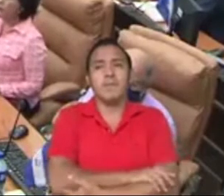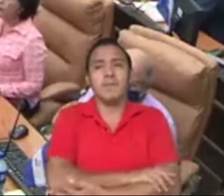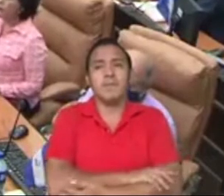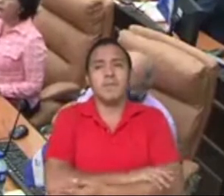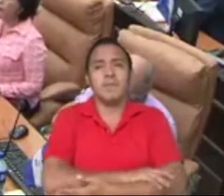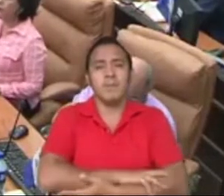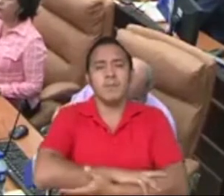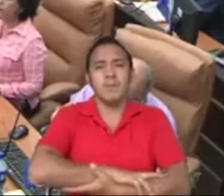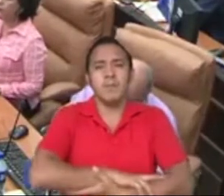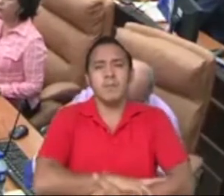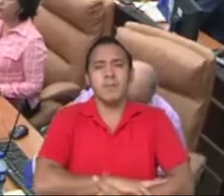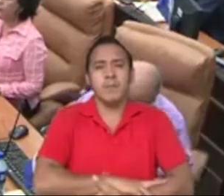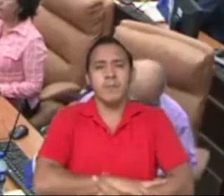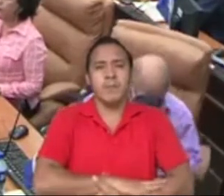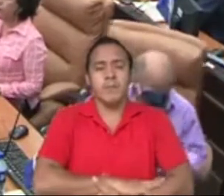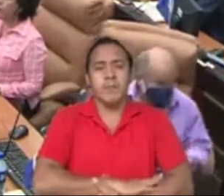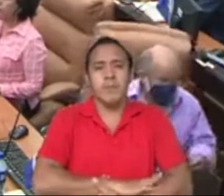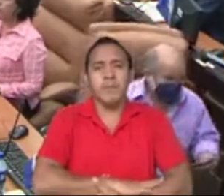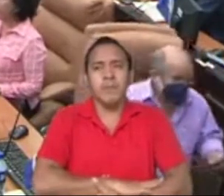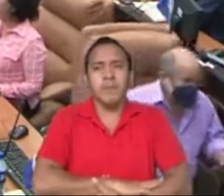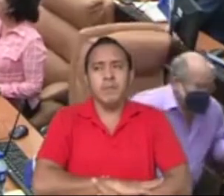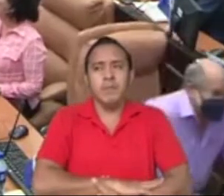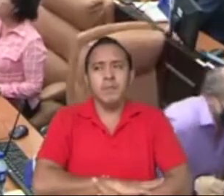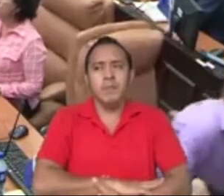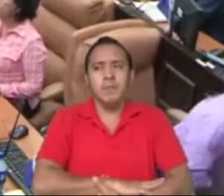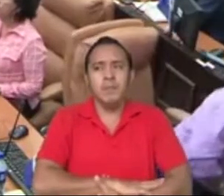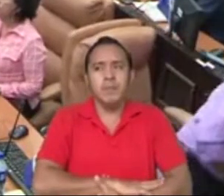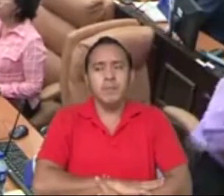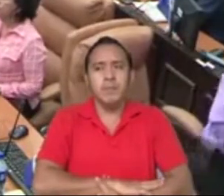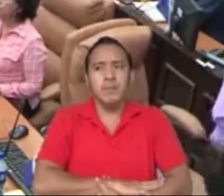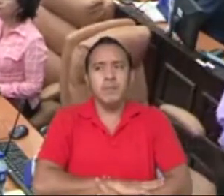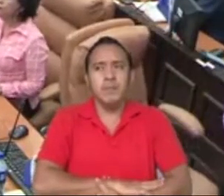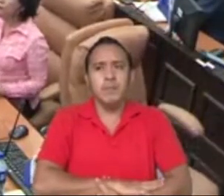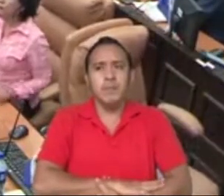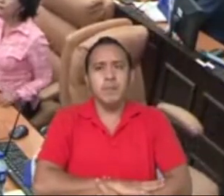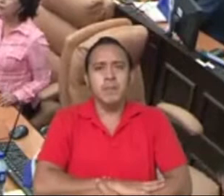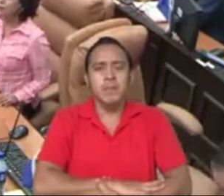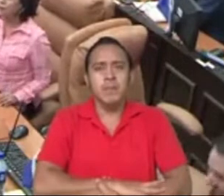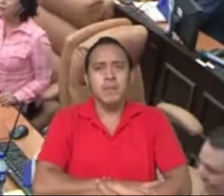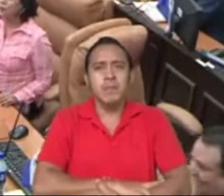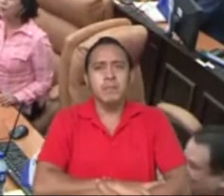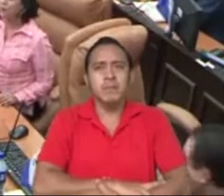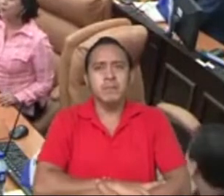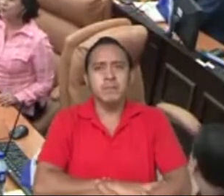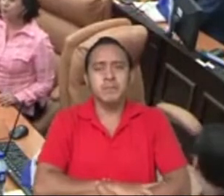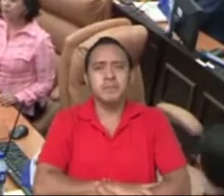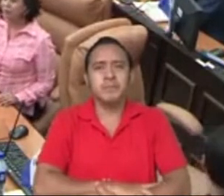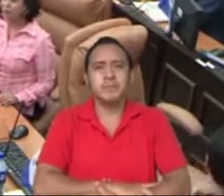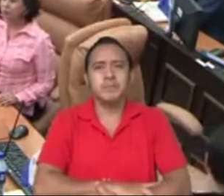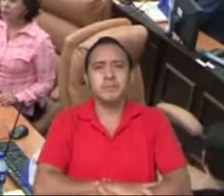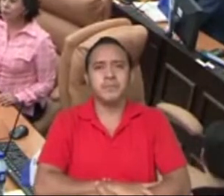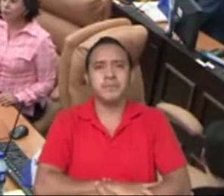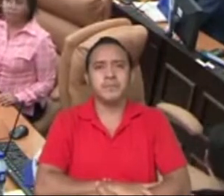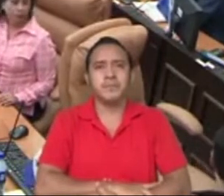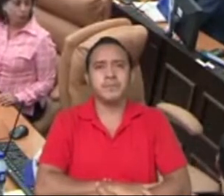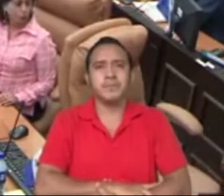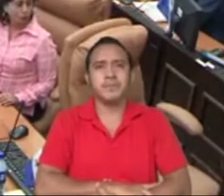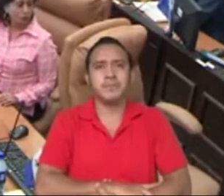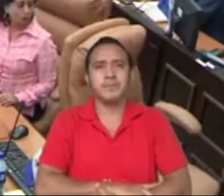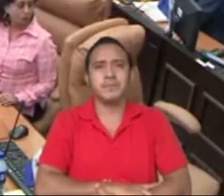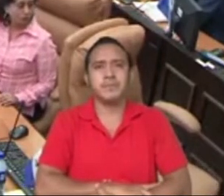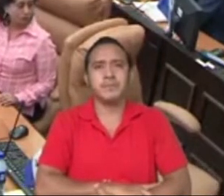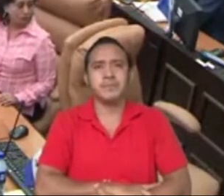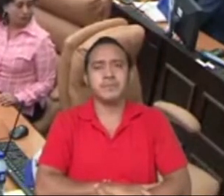Ley 298, Ley Creadora del Instituto de Turismo, la Ley 311, que es la Ley Orgánica del